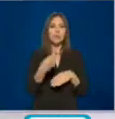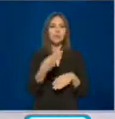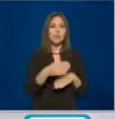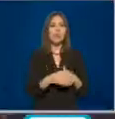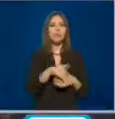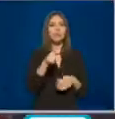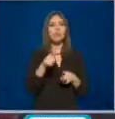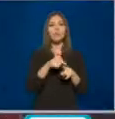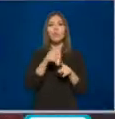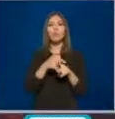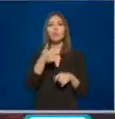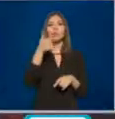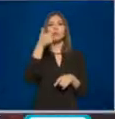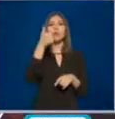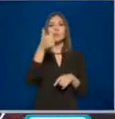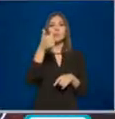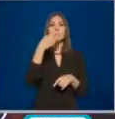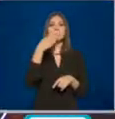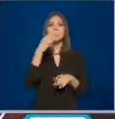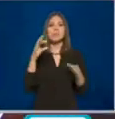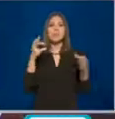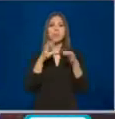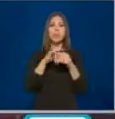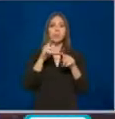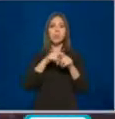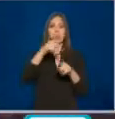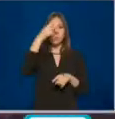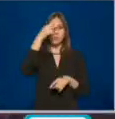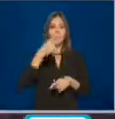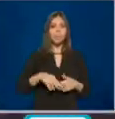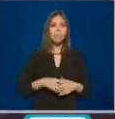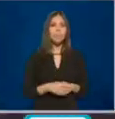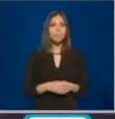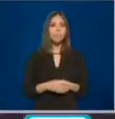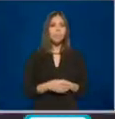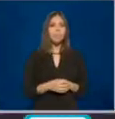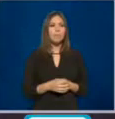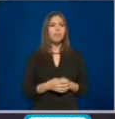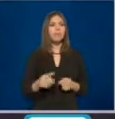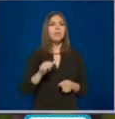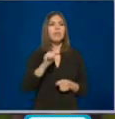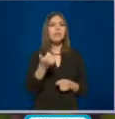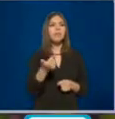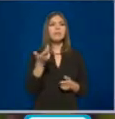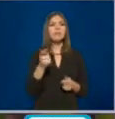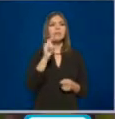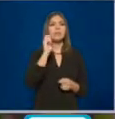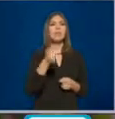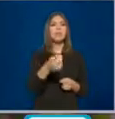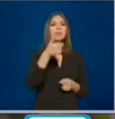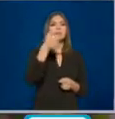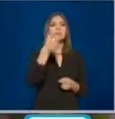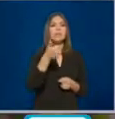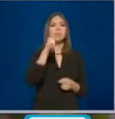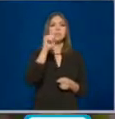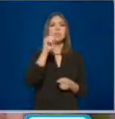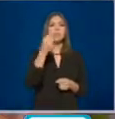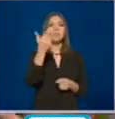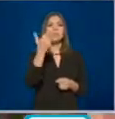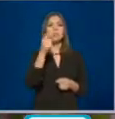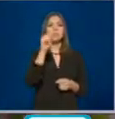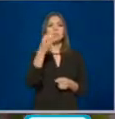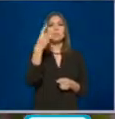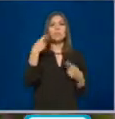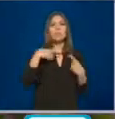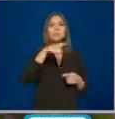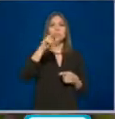bien a las El mexicanas, ¿no? 6.0 le va muy bien a las mexicanas. Yo pregunto, ¿qué es eso de 6.0, 7.3? Para los que